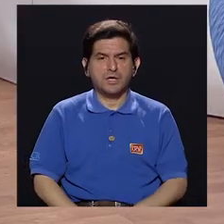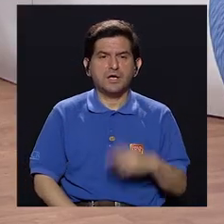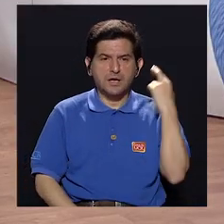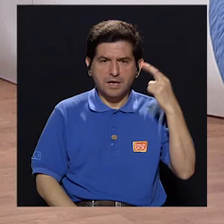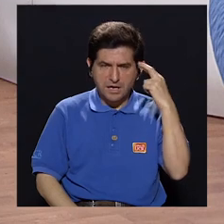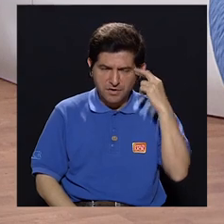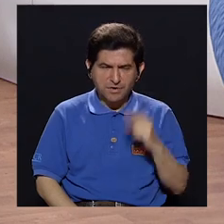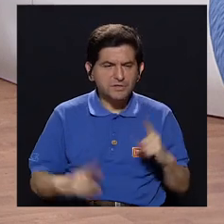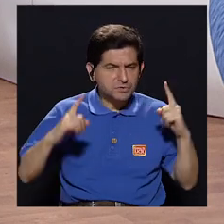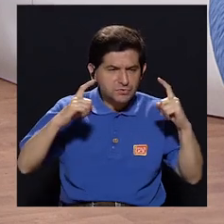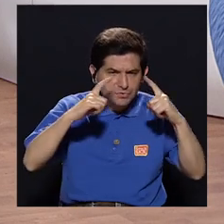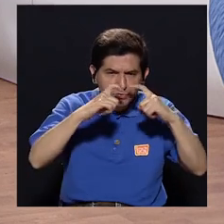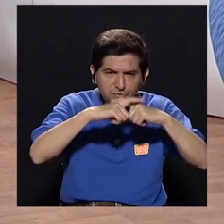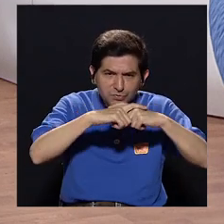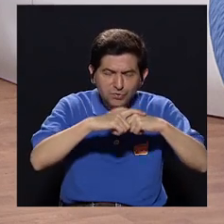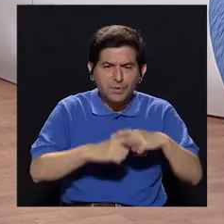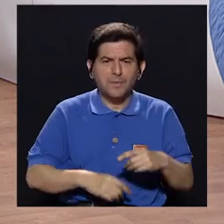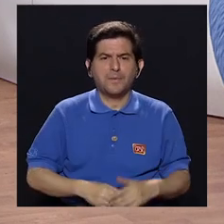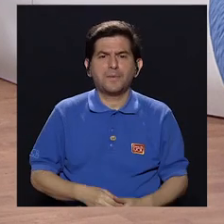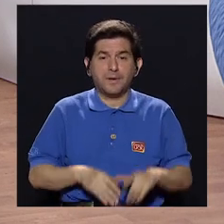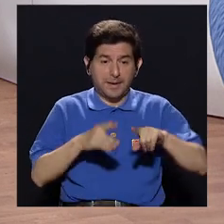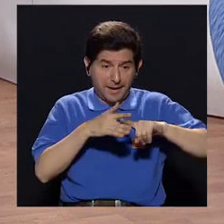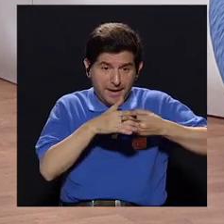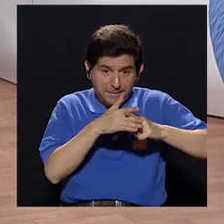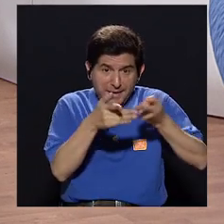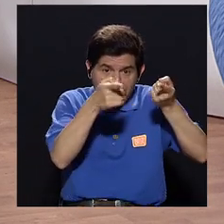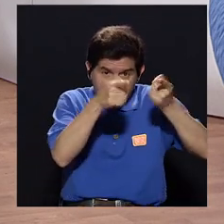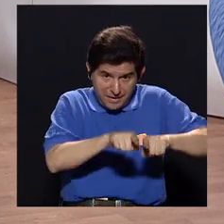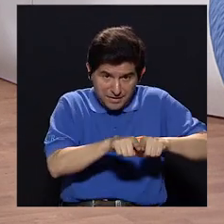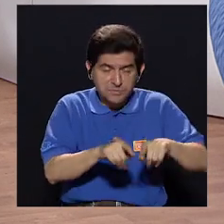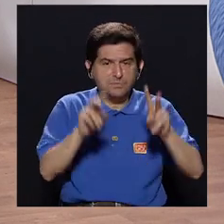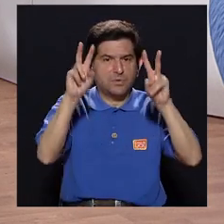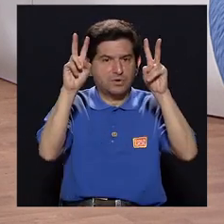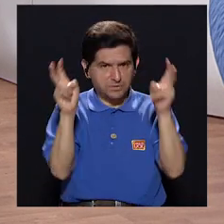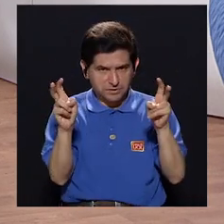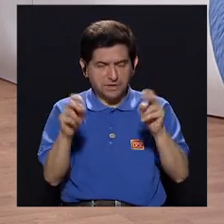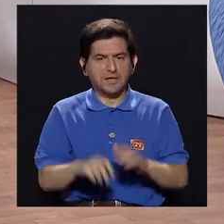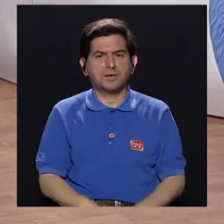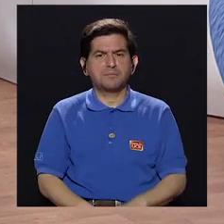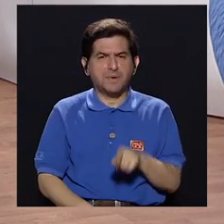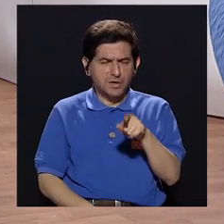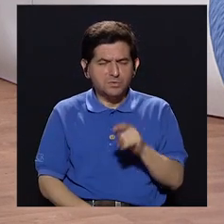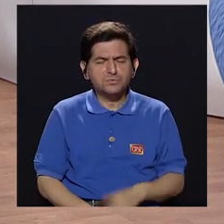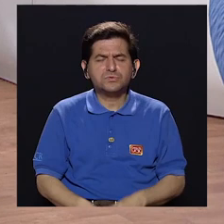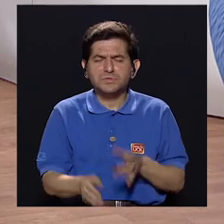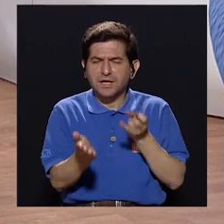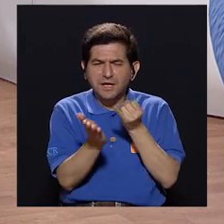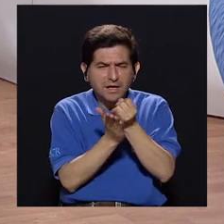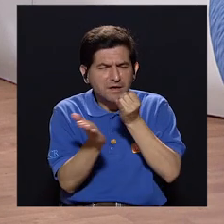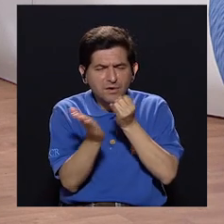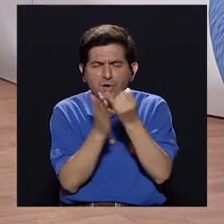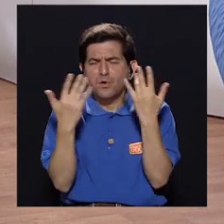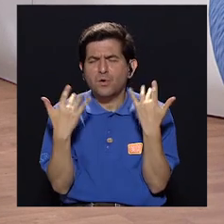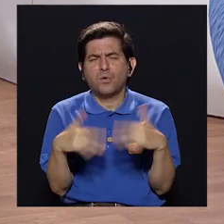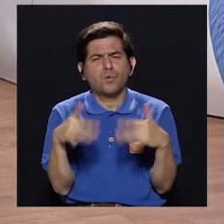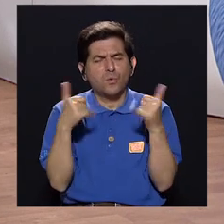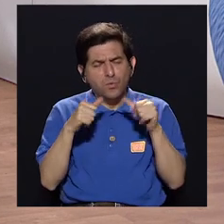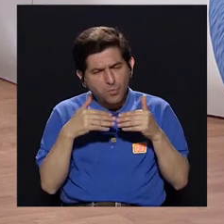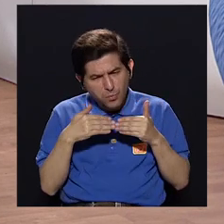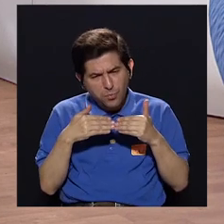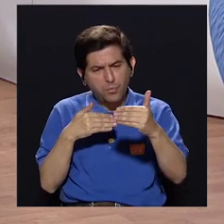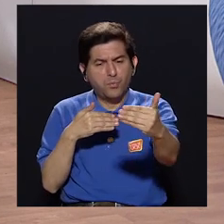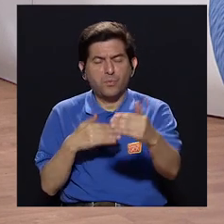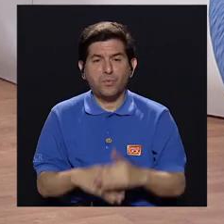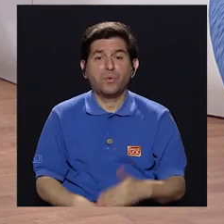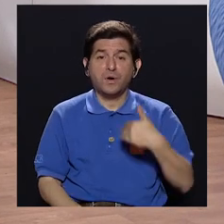complejidad digamos de de los mecanismos e es un tema que que puedes explorar muchísimo todavía